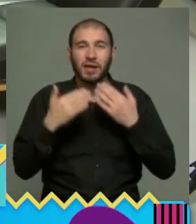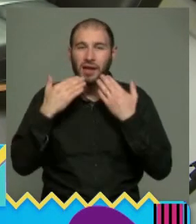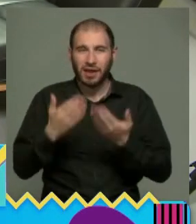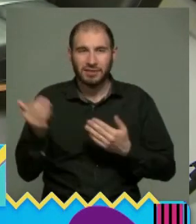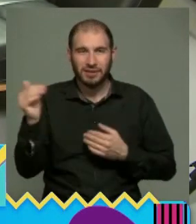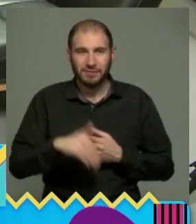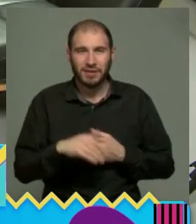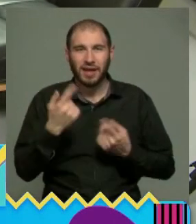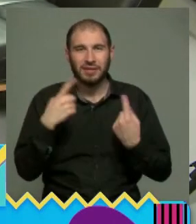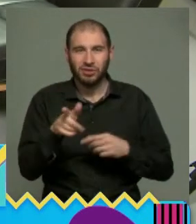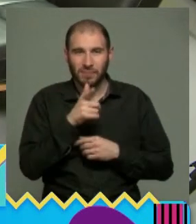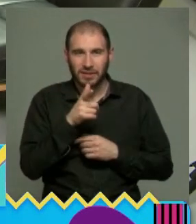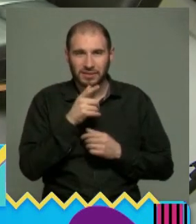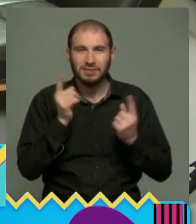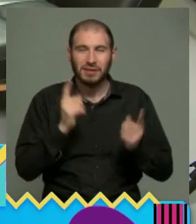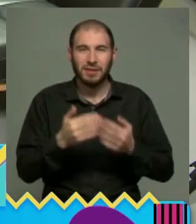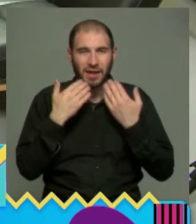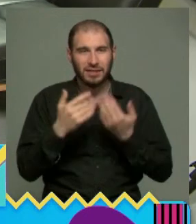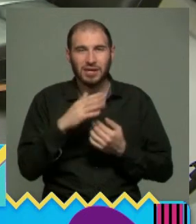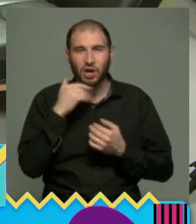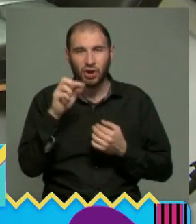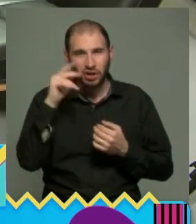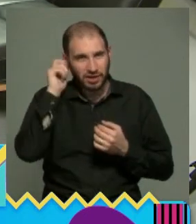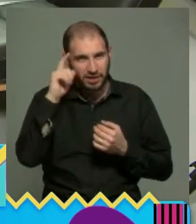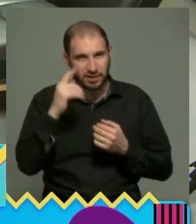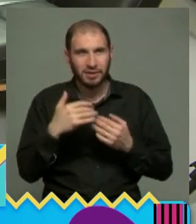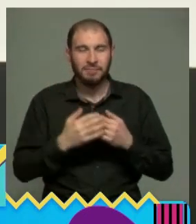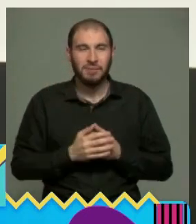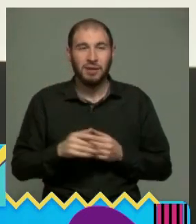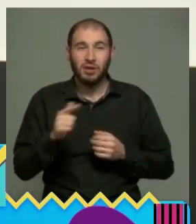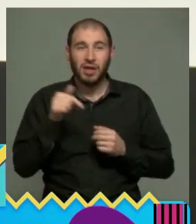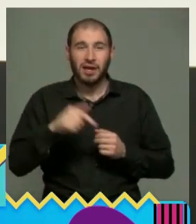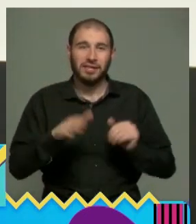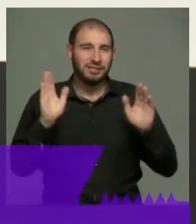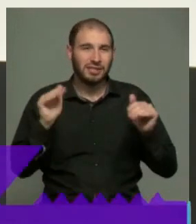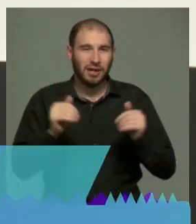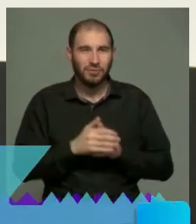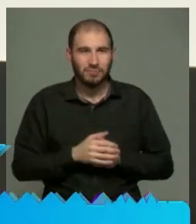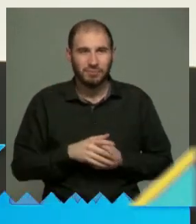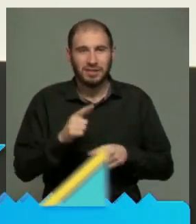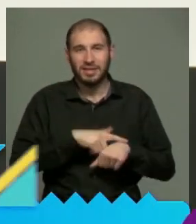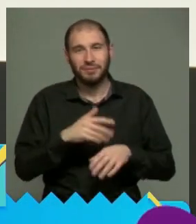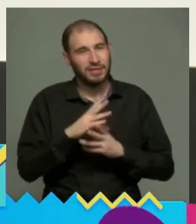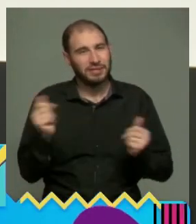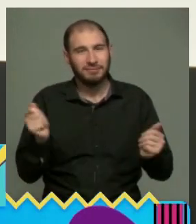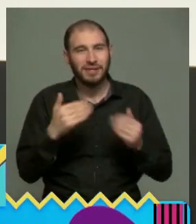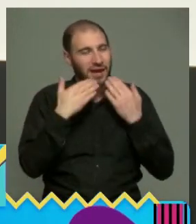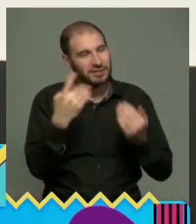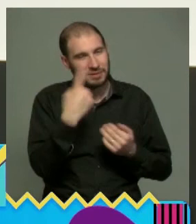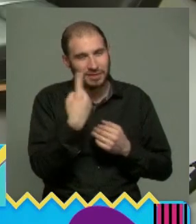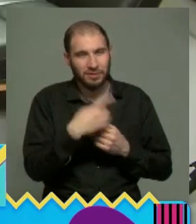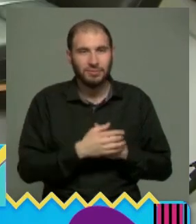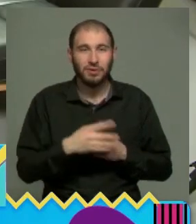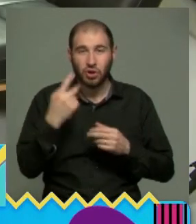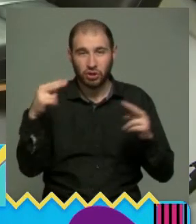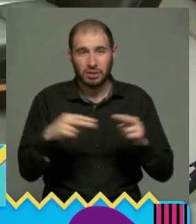gracias por venir a Distintos Parecidos. También agradecer a Jorge. Gracias. Y bueno, nosotros nos tenemos que despedir, nos hemos quedado sin tiempo. Gracias, Marcelo. Gracias.